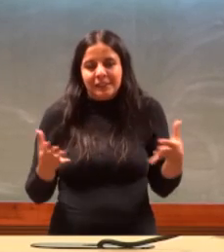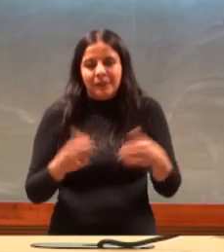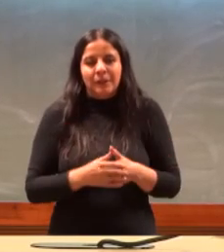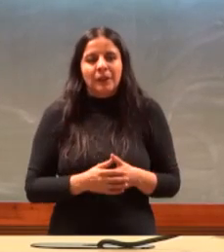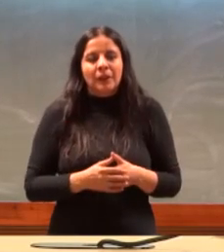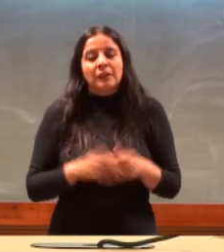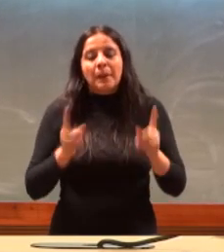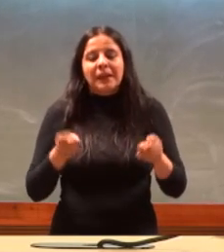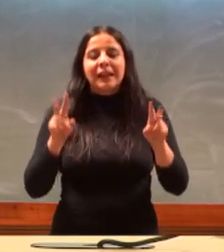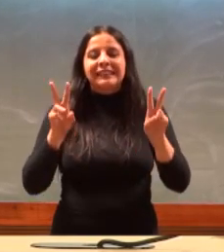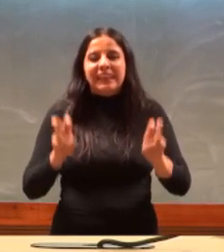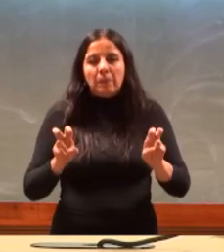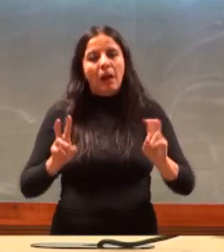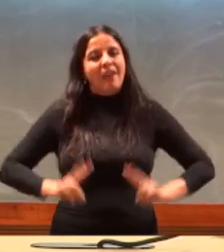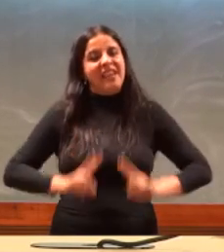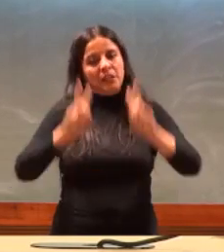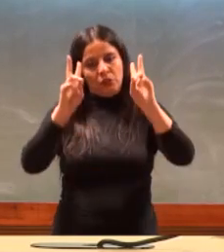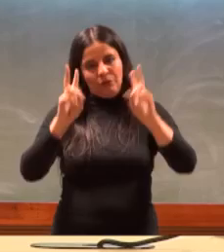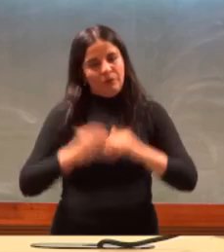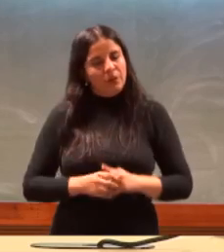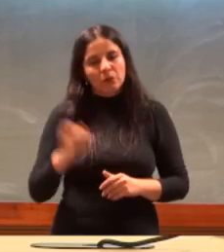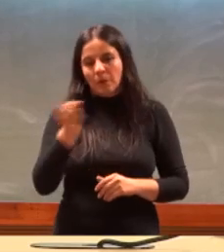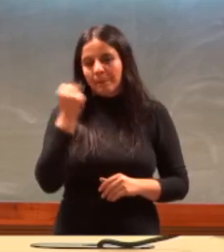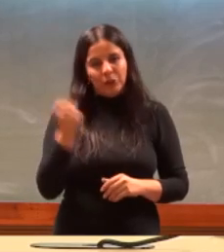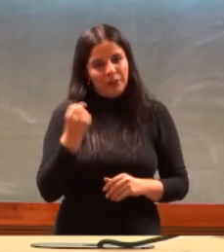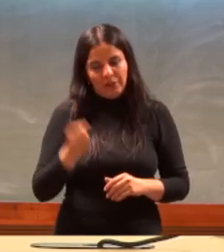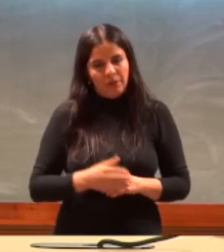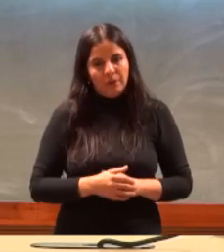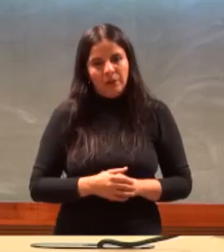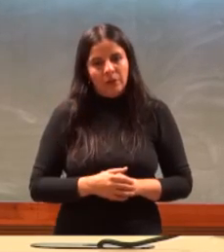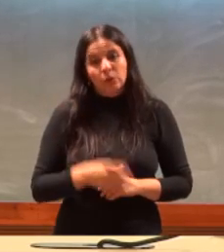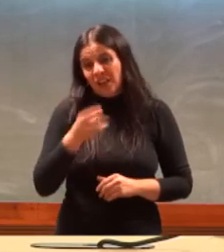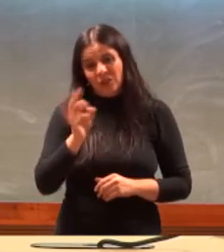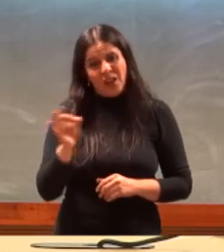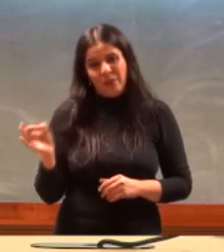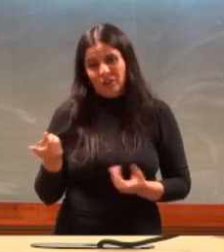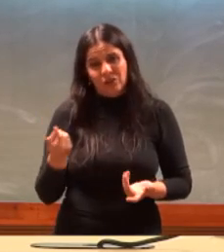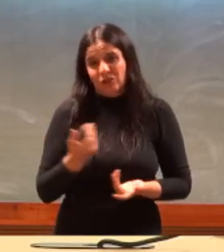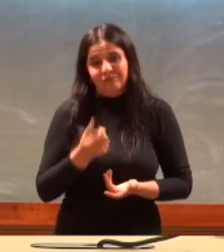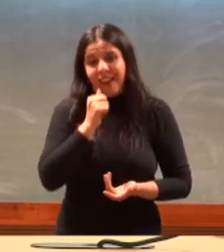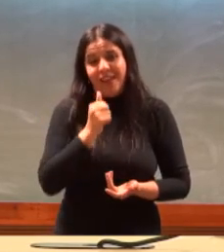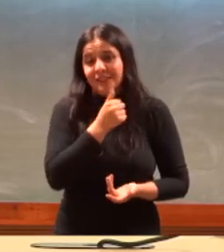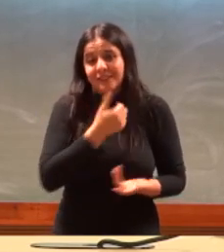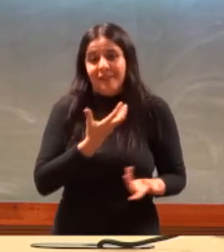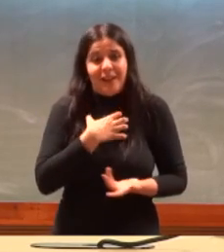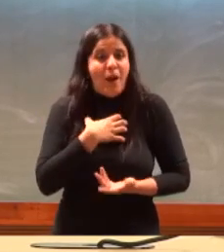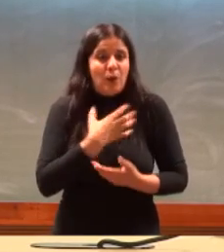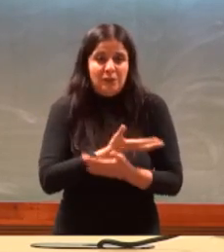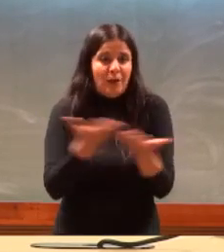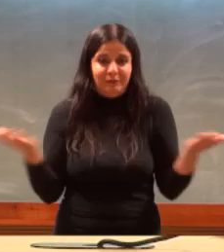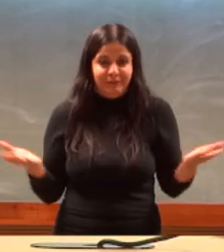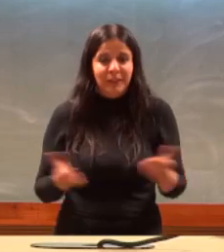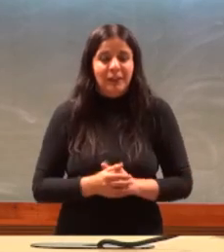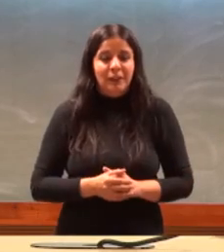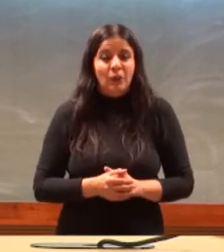menor el tema edilicio no las condiciones con las cuales trabaja amos no se las tengo que contar ni que son las aulas ni tampoco contarles lo que se trata de